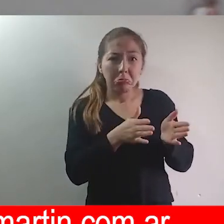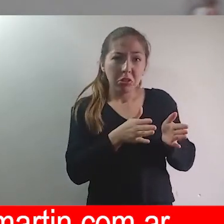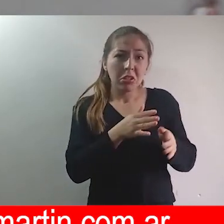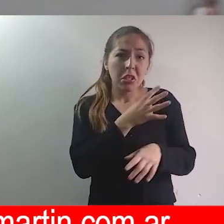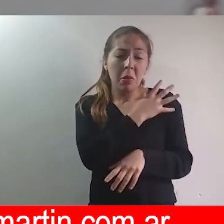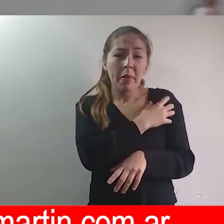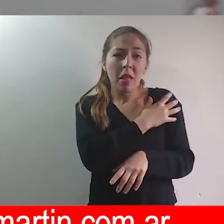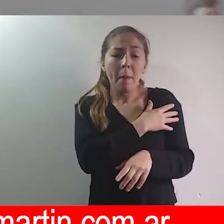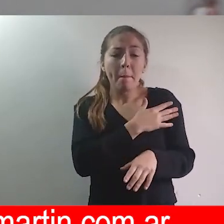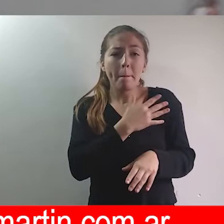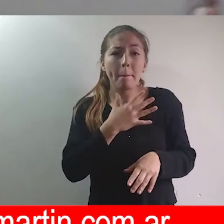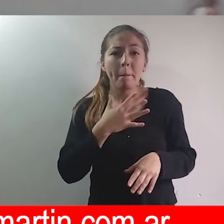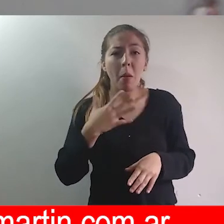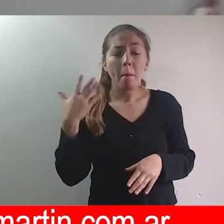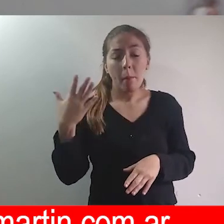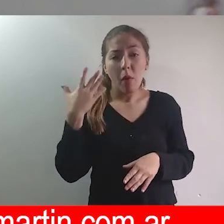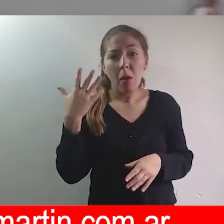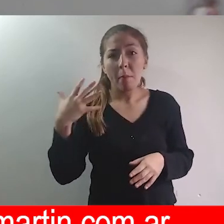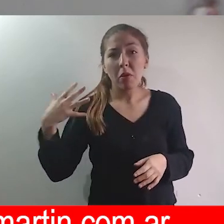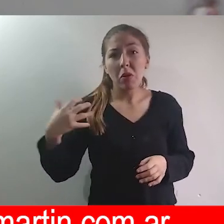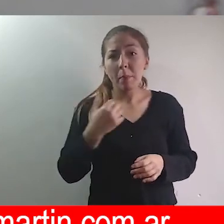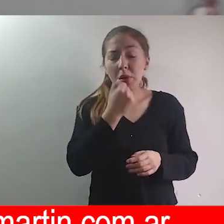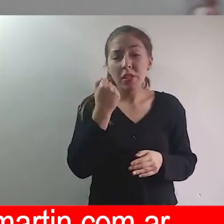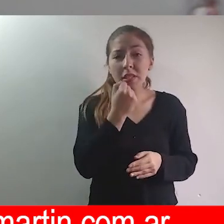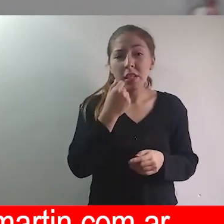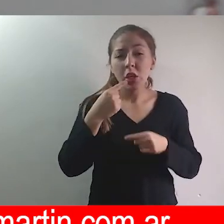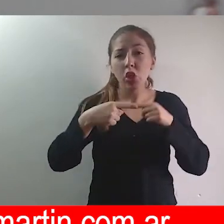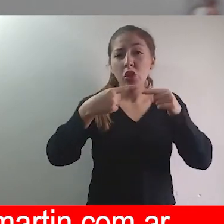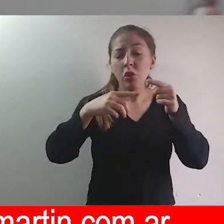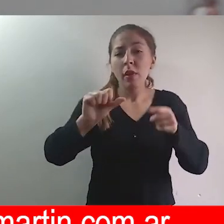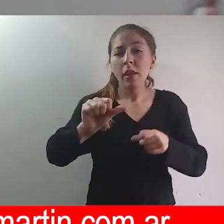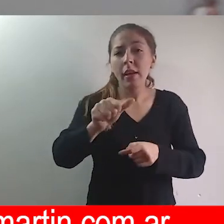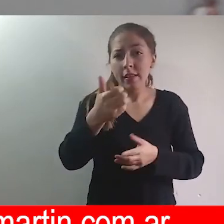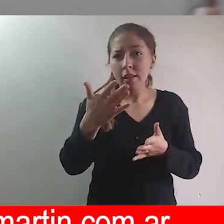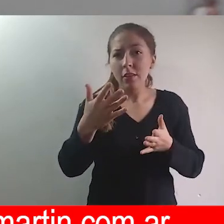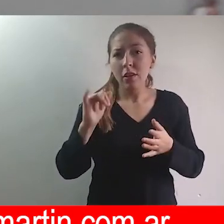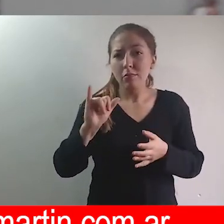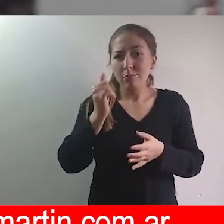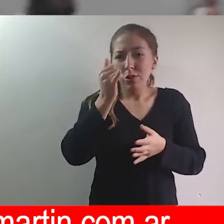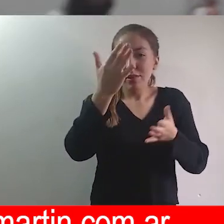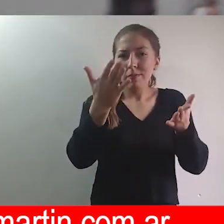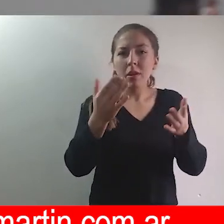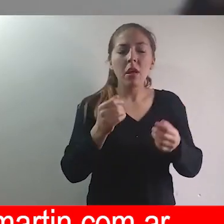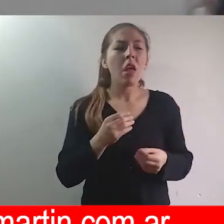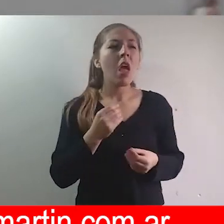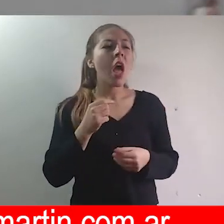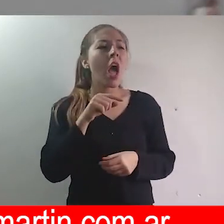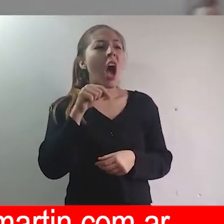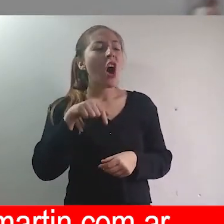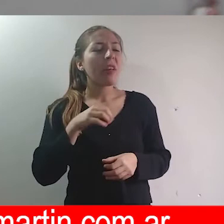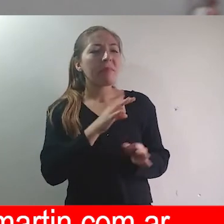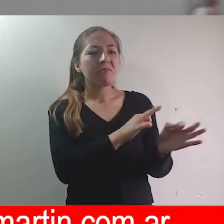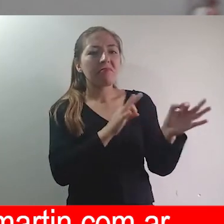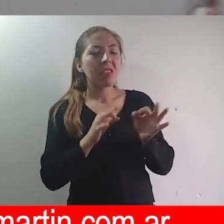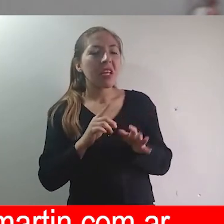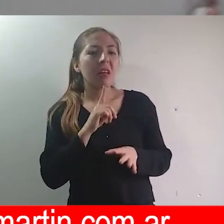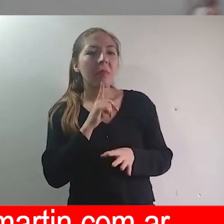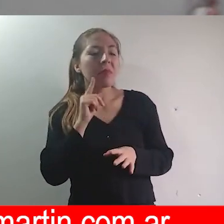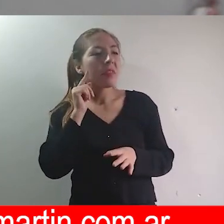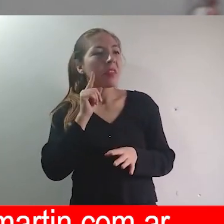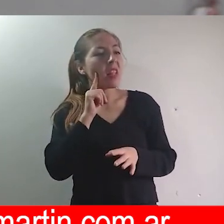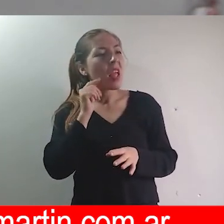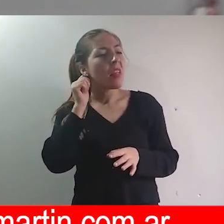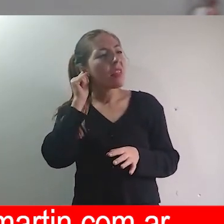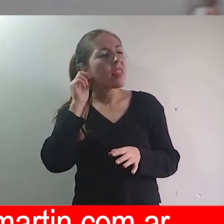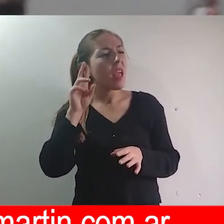en base a esa humildad se pueden conseguir buenas cosas y hay que hacer hincapié en eso para seguir mejorando. ¿Se viene Tigre?